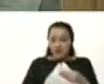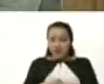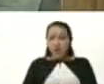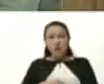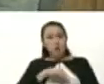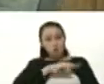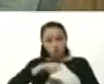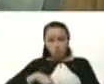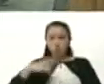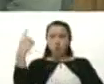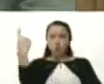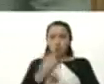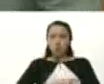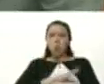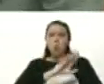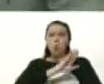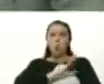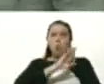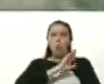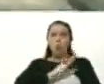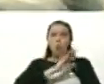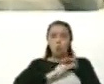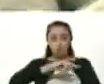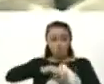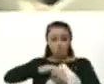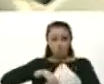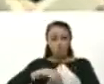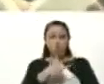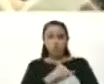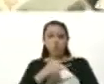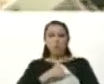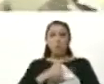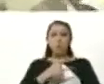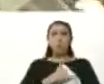autogestión. Nosotros nos hemos autogestionado.